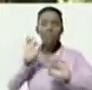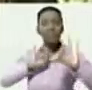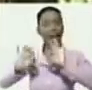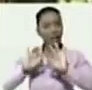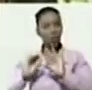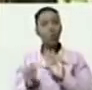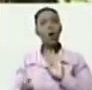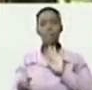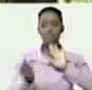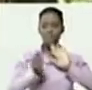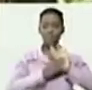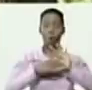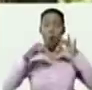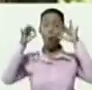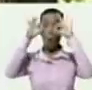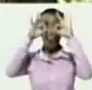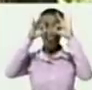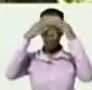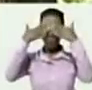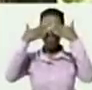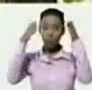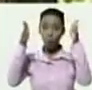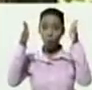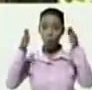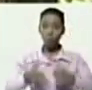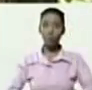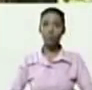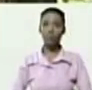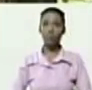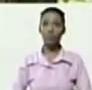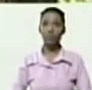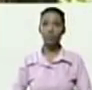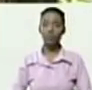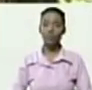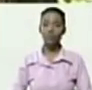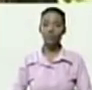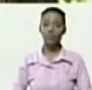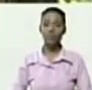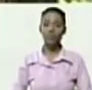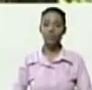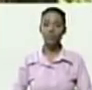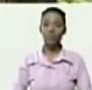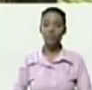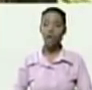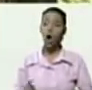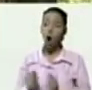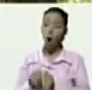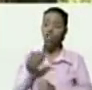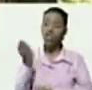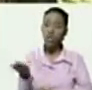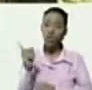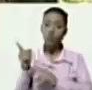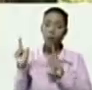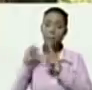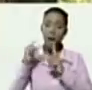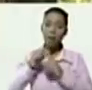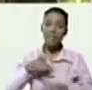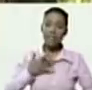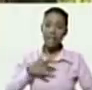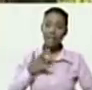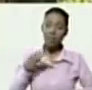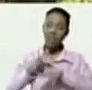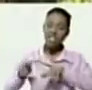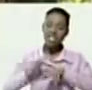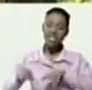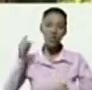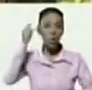puesto los ojos a punto a los que estábamos aquí. Y contigo y tus palabras sentimos al niño Sucre